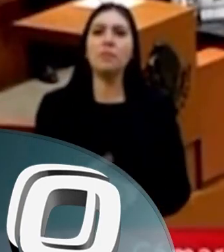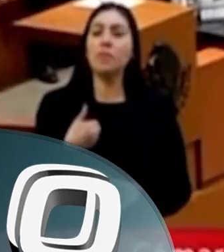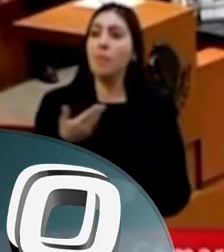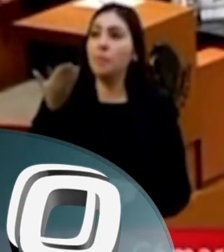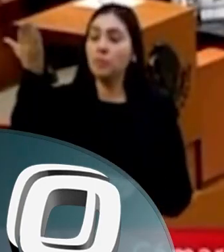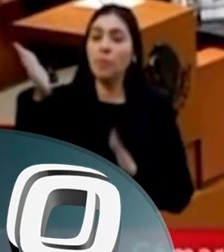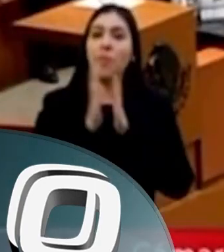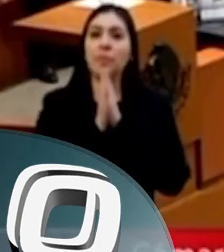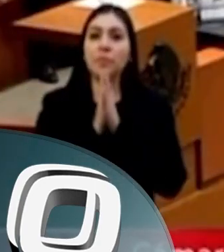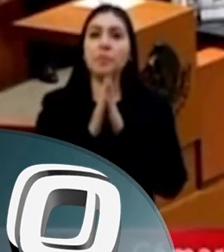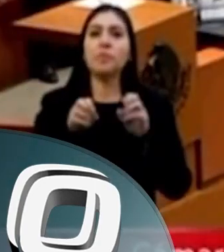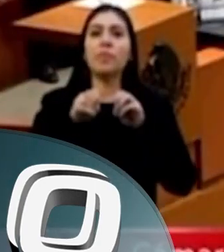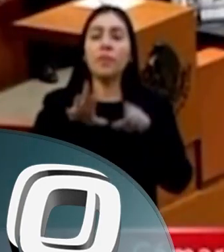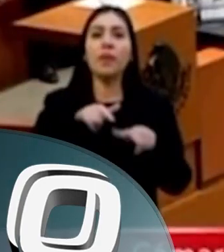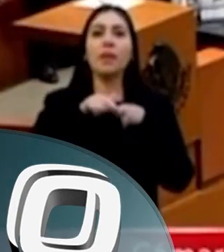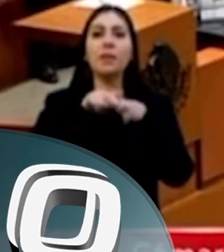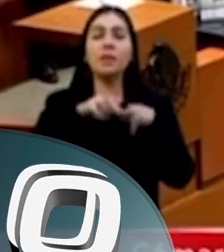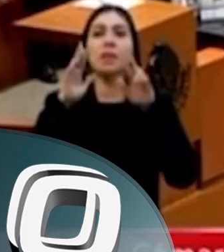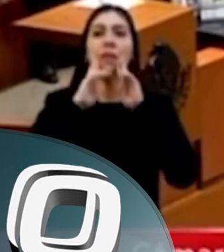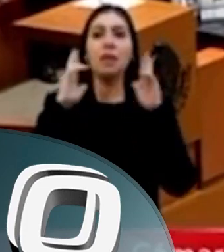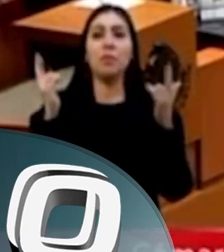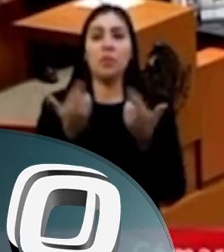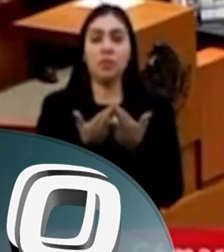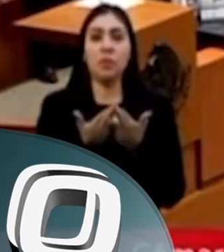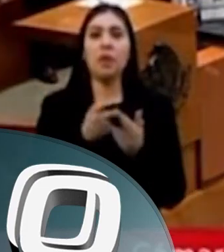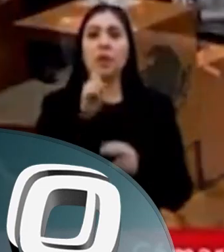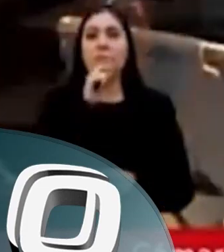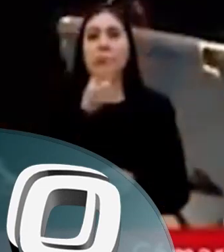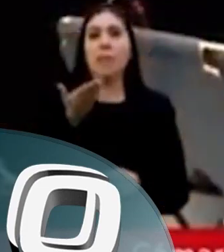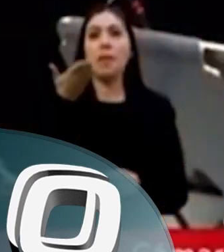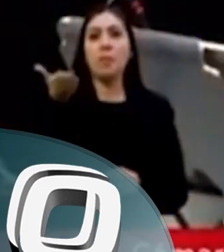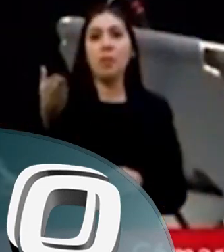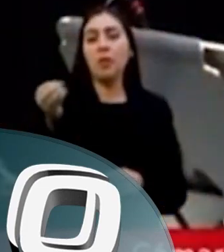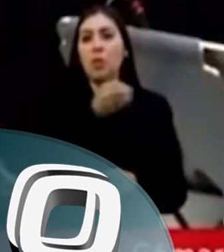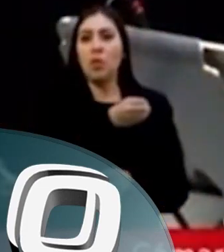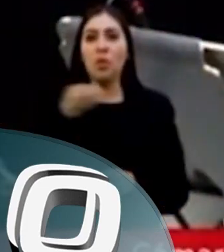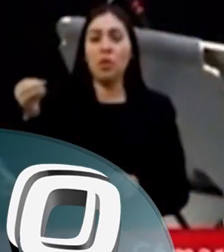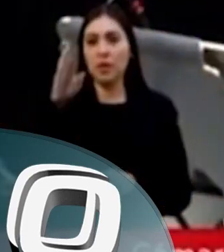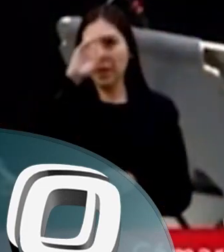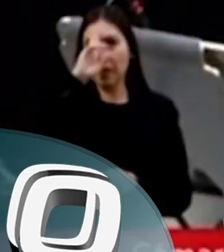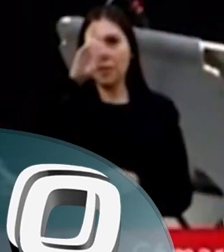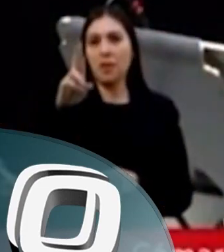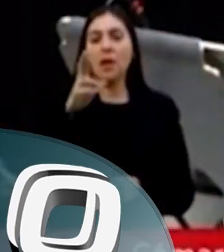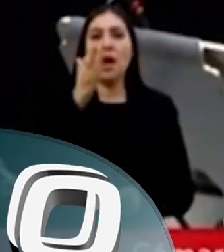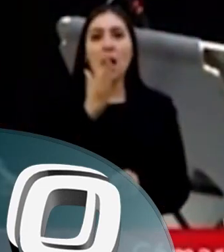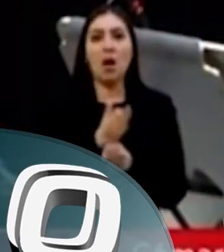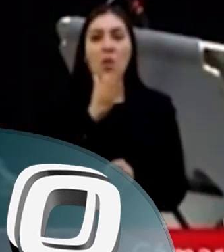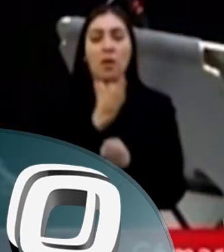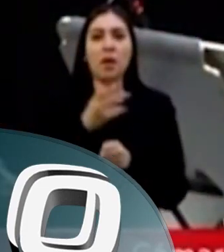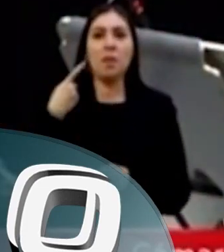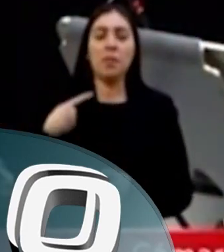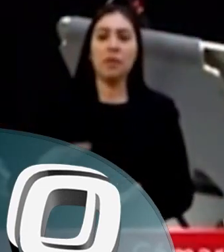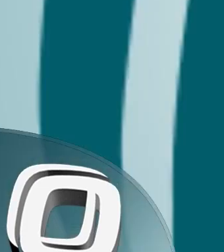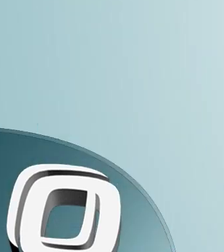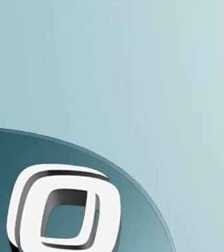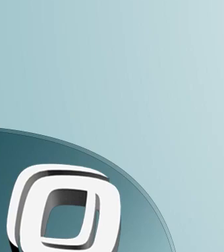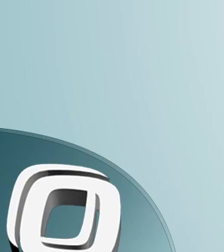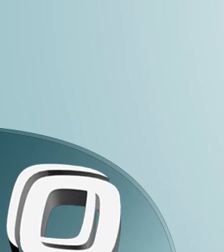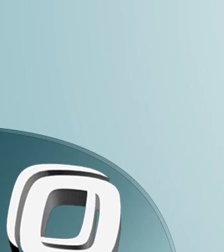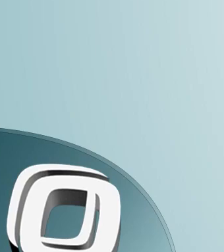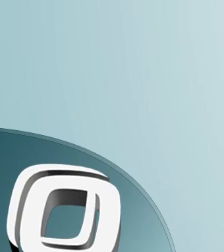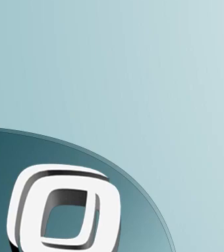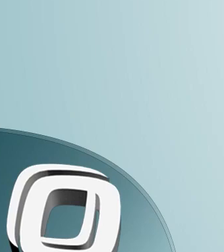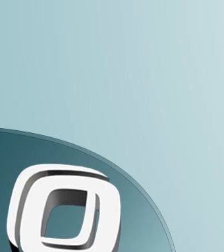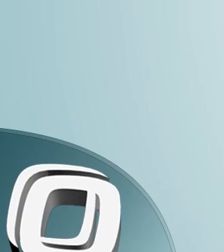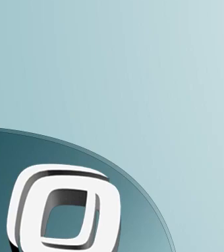permitan continuar con la sesión. Y les pido orden y respeto a quien en estos momentos está en la tribuna.